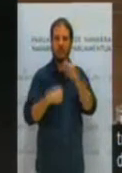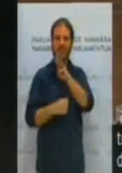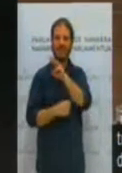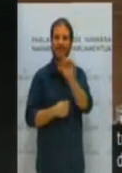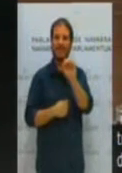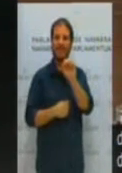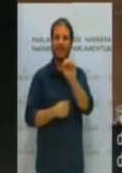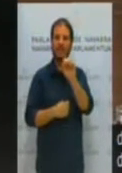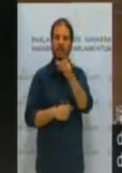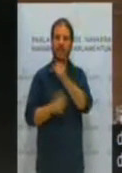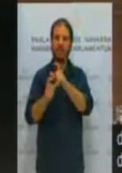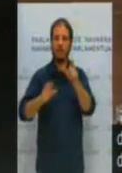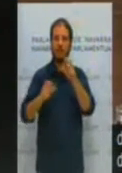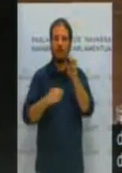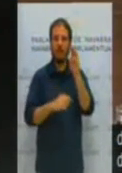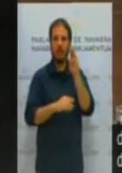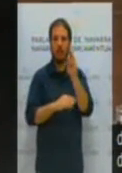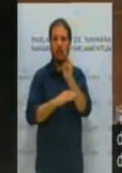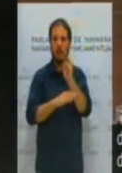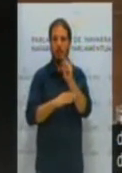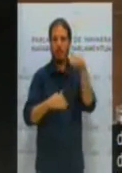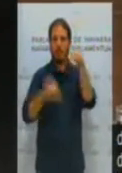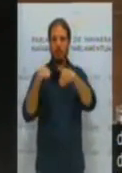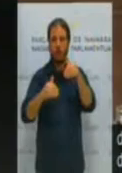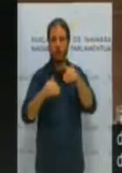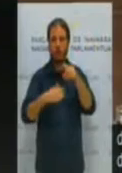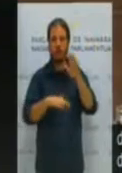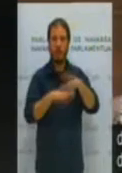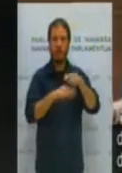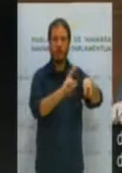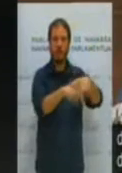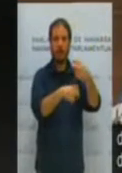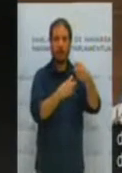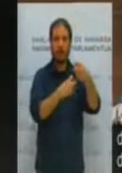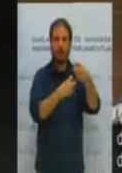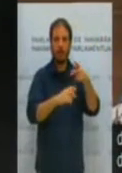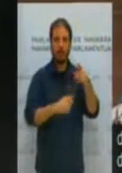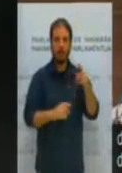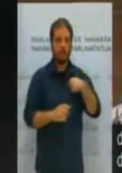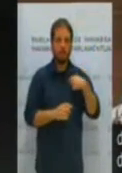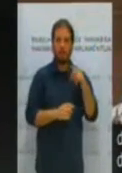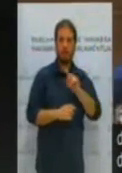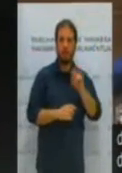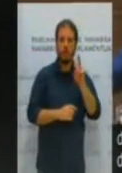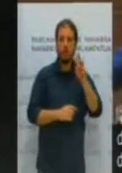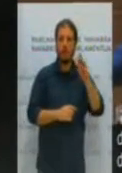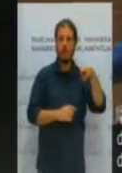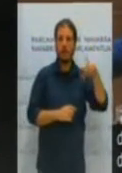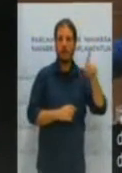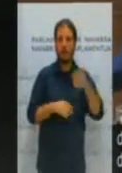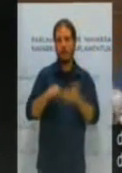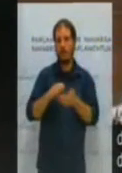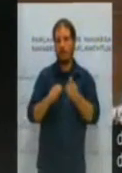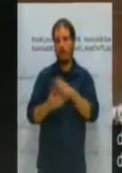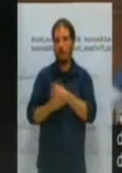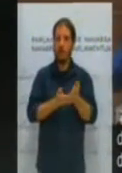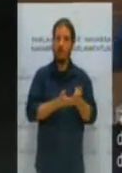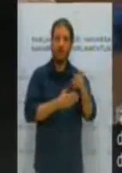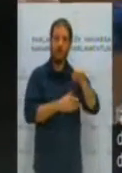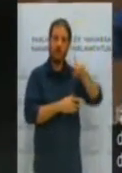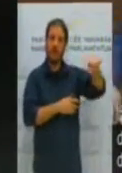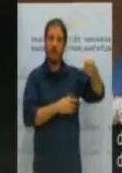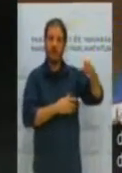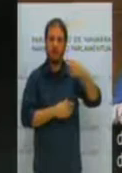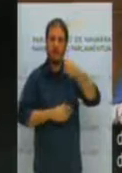su renovación. No fue UPN, fue de este lado. ¿Y qué dijo UPN? Bueno, pues